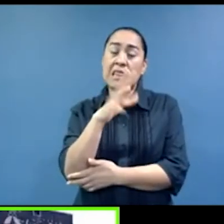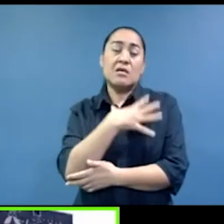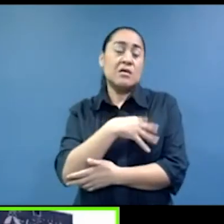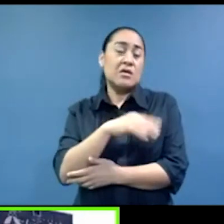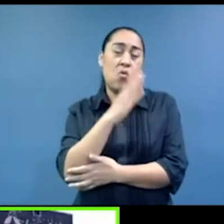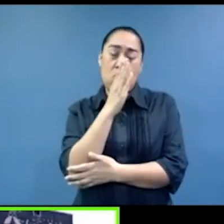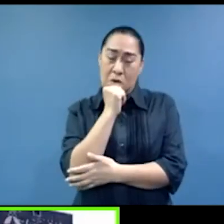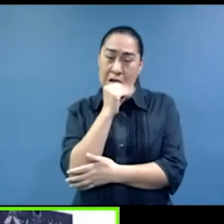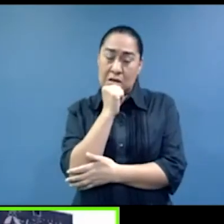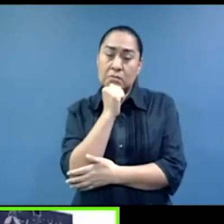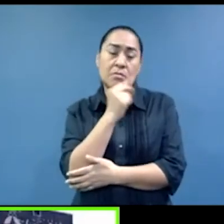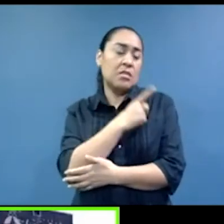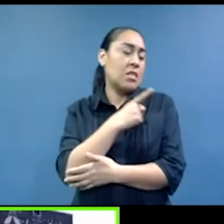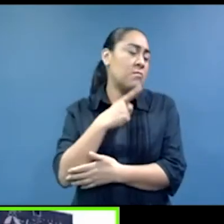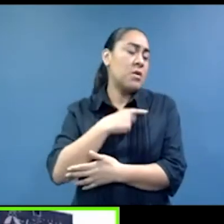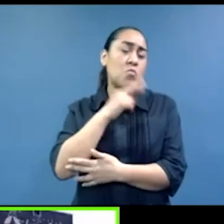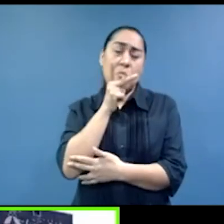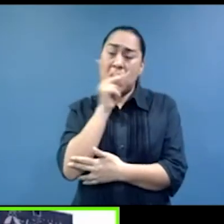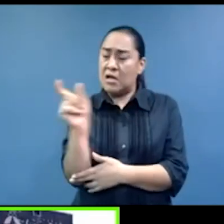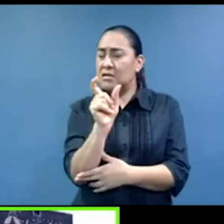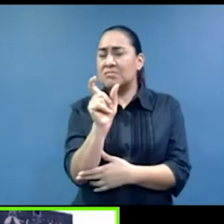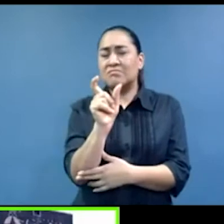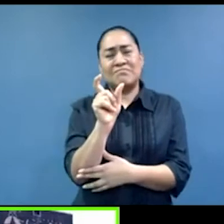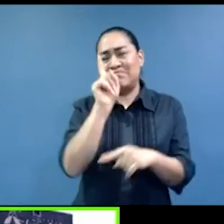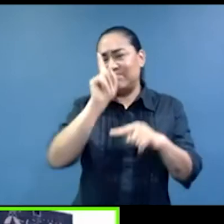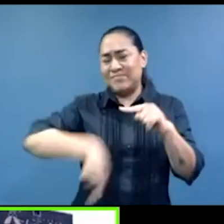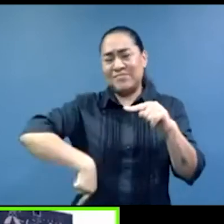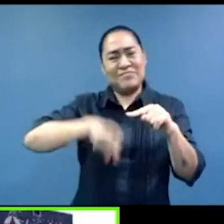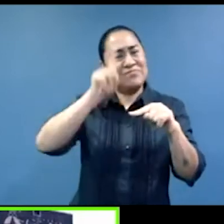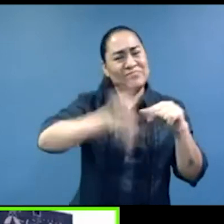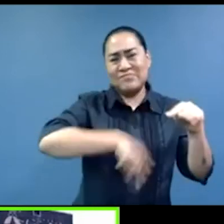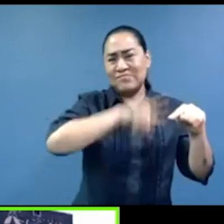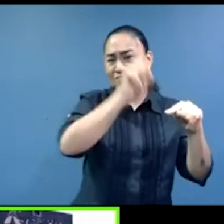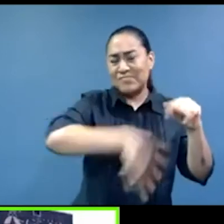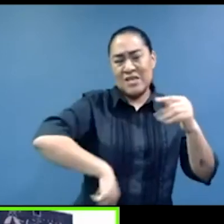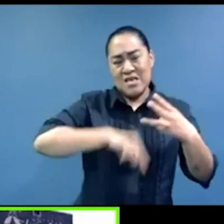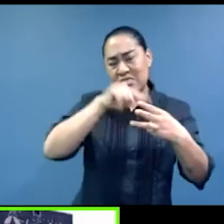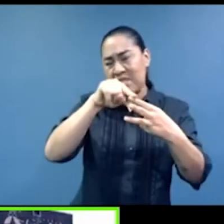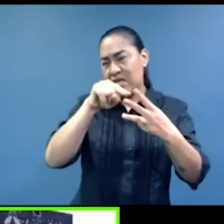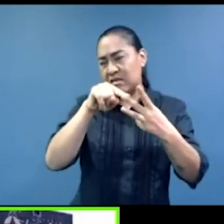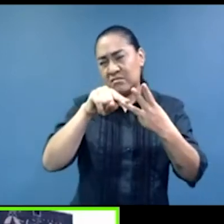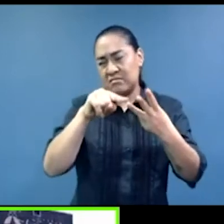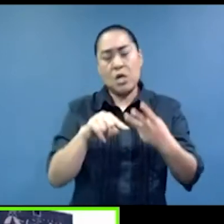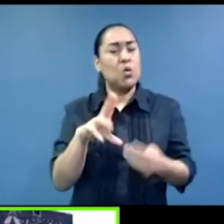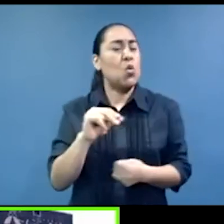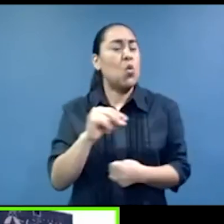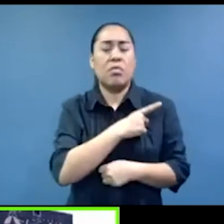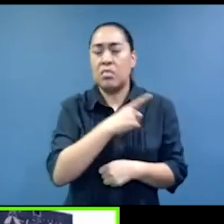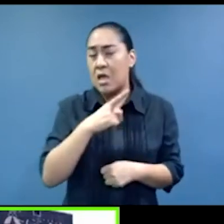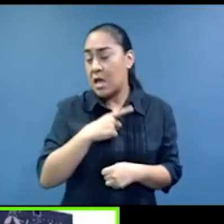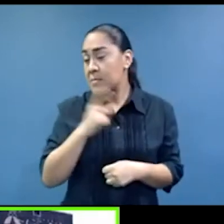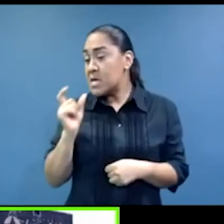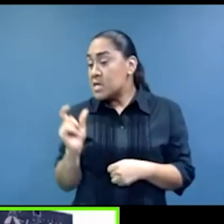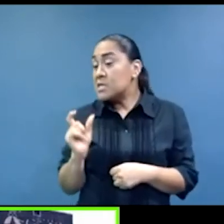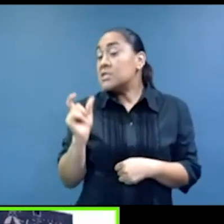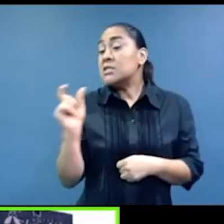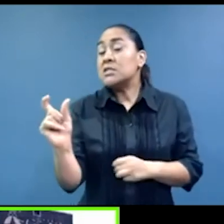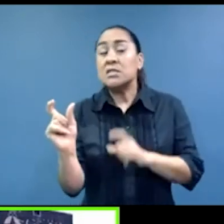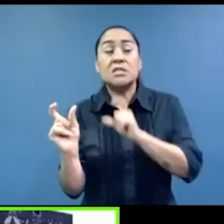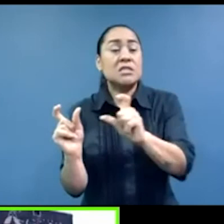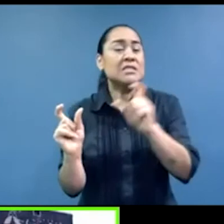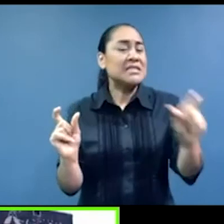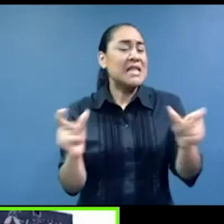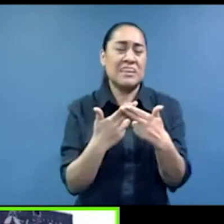todo el aparato normativo. Es decir, no debería de encontrarse en ningún